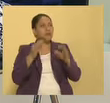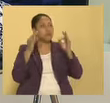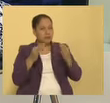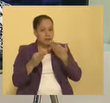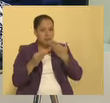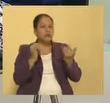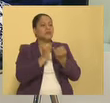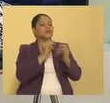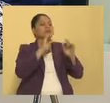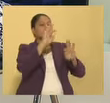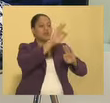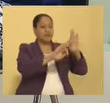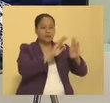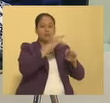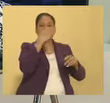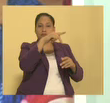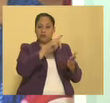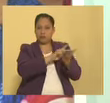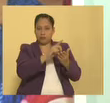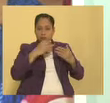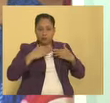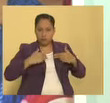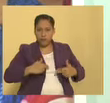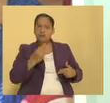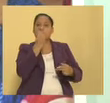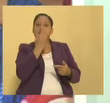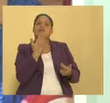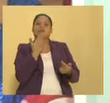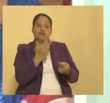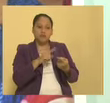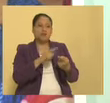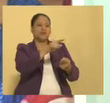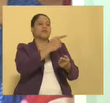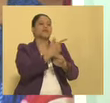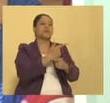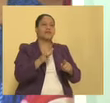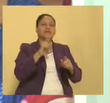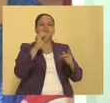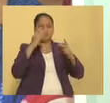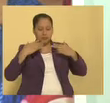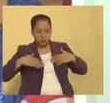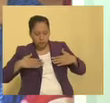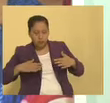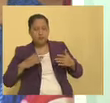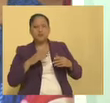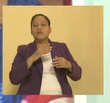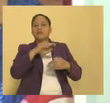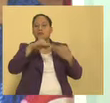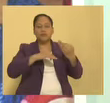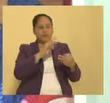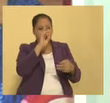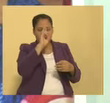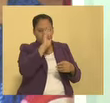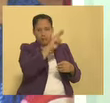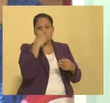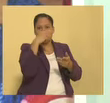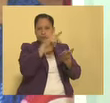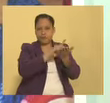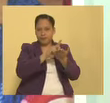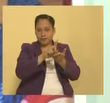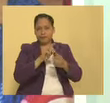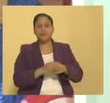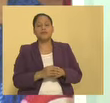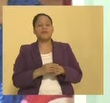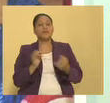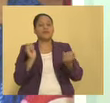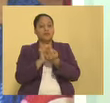inherente tratan? a tus derechos humanos, al derecho a la alimentación, a la libertad, a vestirte, a todos los derechos humanos,